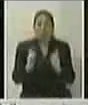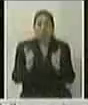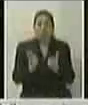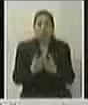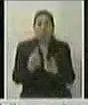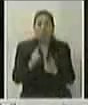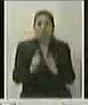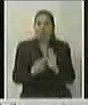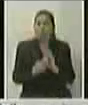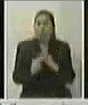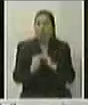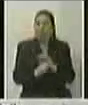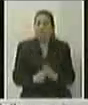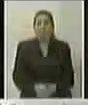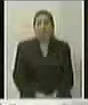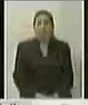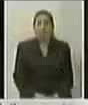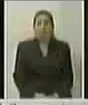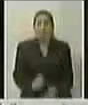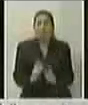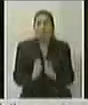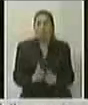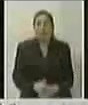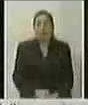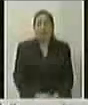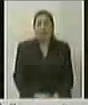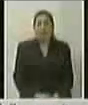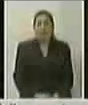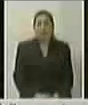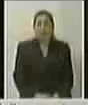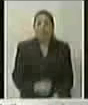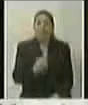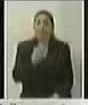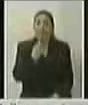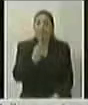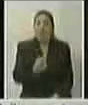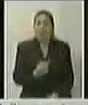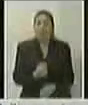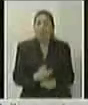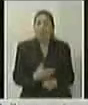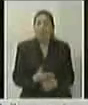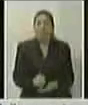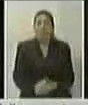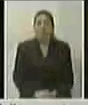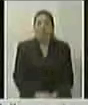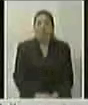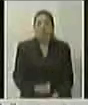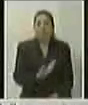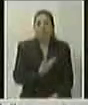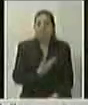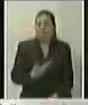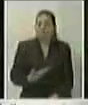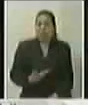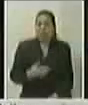Congreso, para la representación nacional, que un congresista se manifieste en esa forma de un